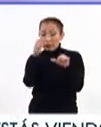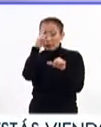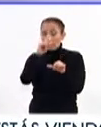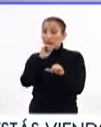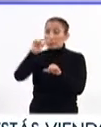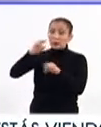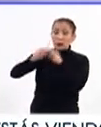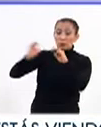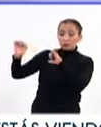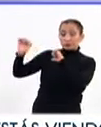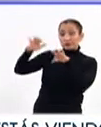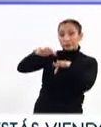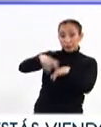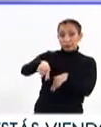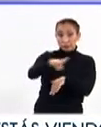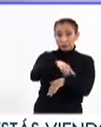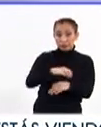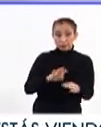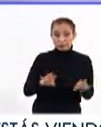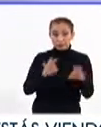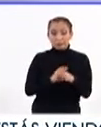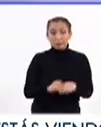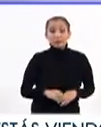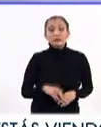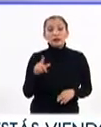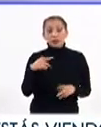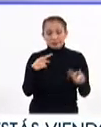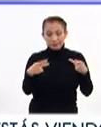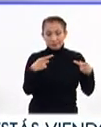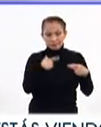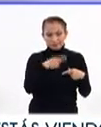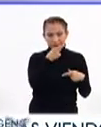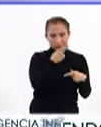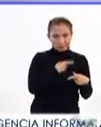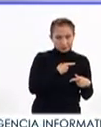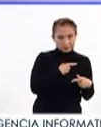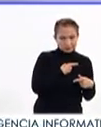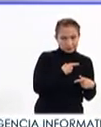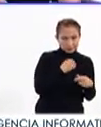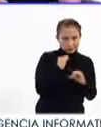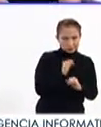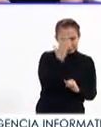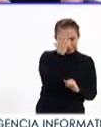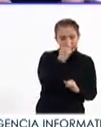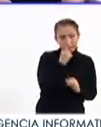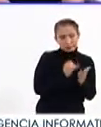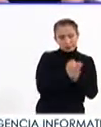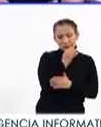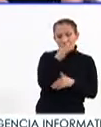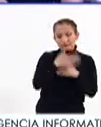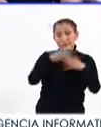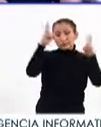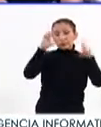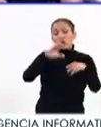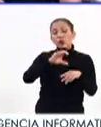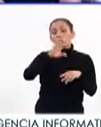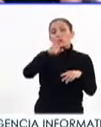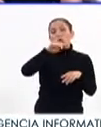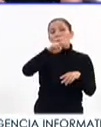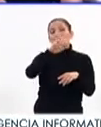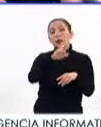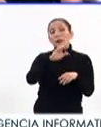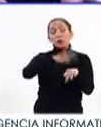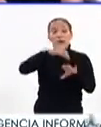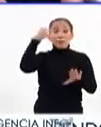México, sino del mundo. Eso es muy importante. Ajá. Sí. Y los organizadores nos comentaban que decidieron llamarlo cumbre porque